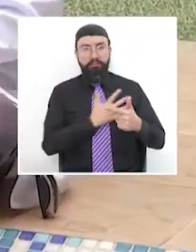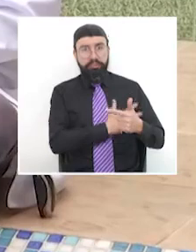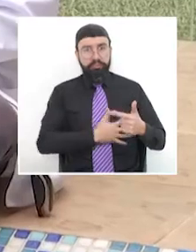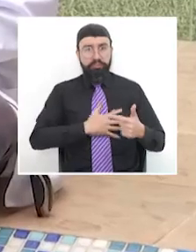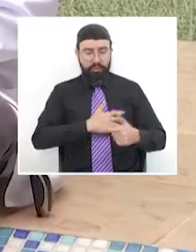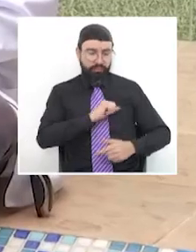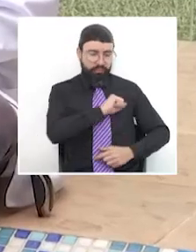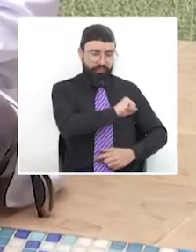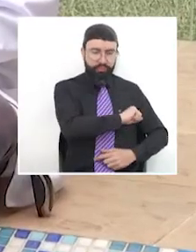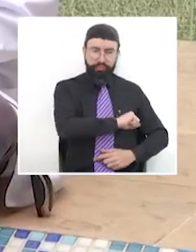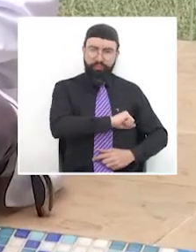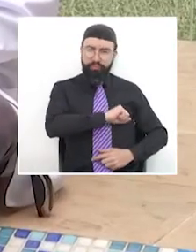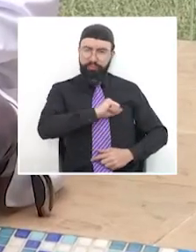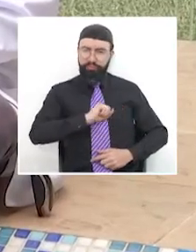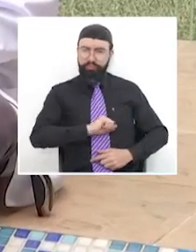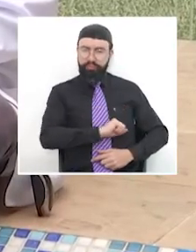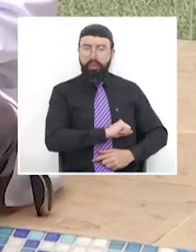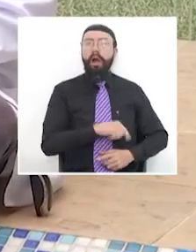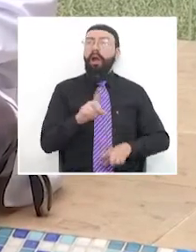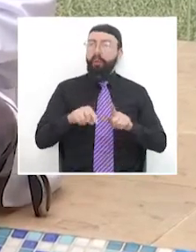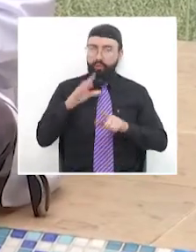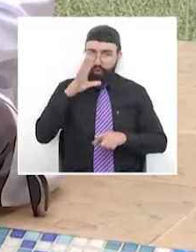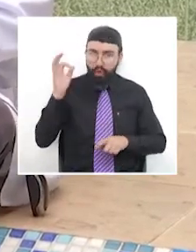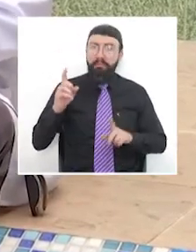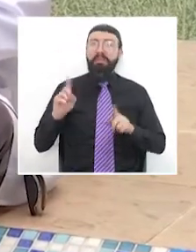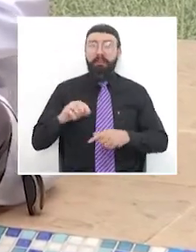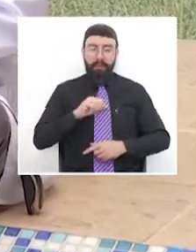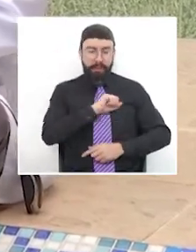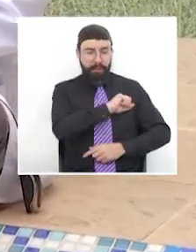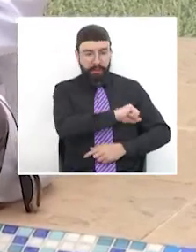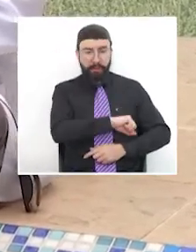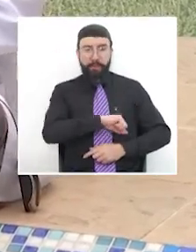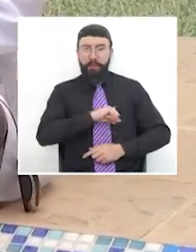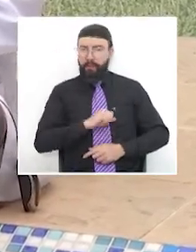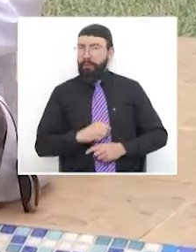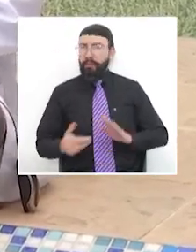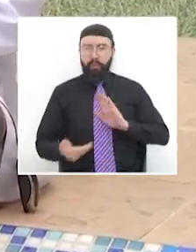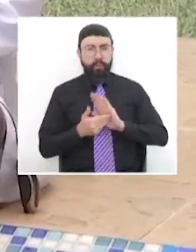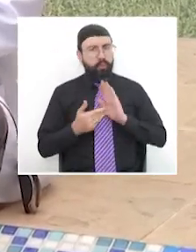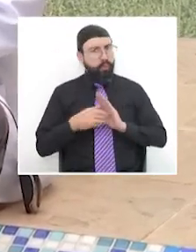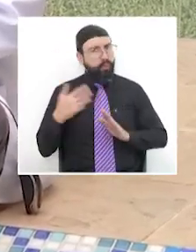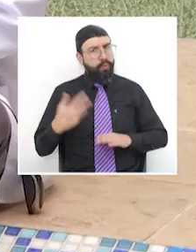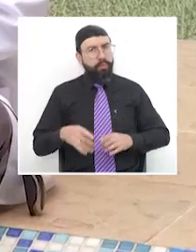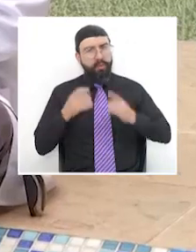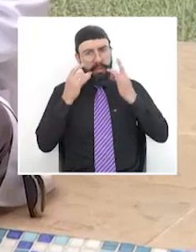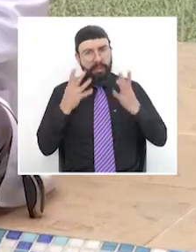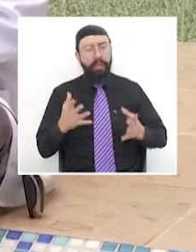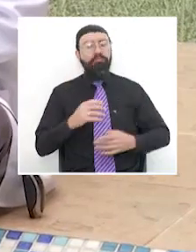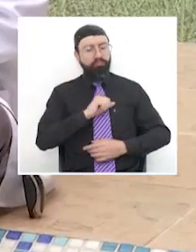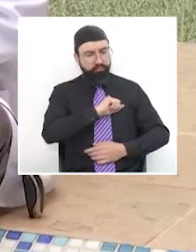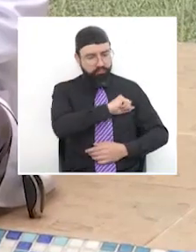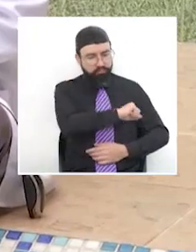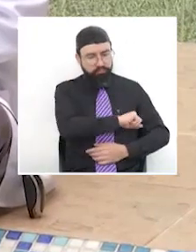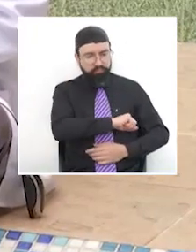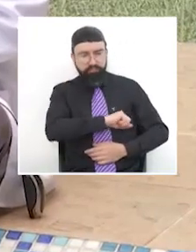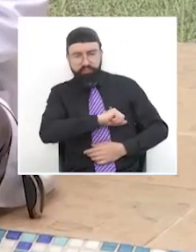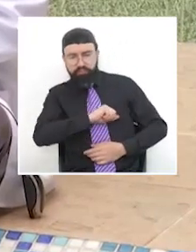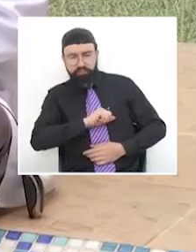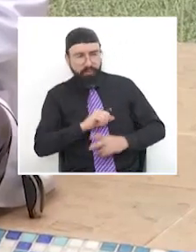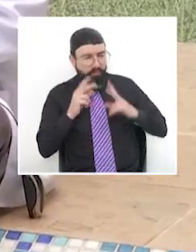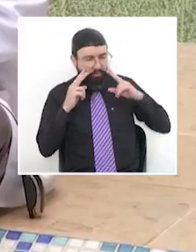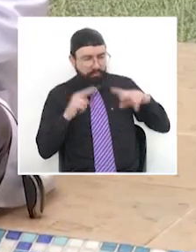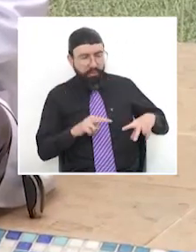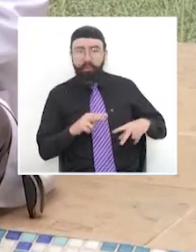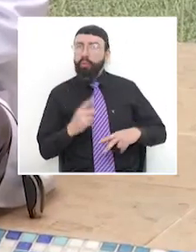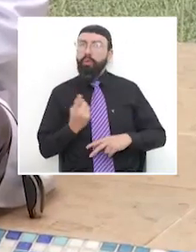hacemos ecografía de seno, porque hay cáncer de seno que además es súper agresivo. Muy invasivo. Entonces acá está el seno, pero el seno no